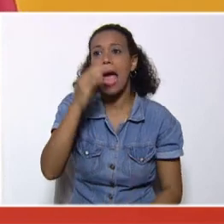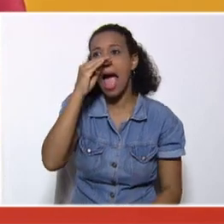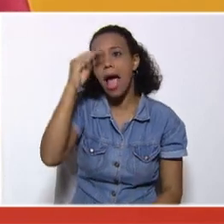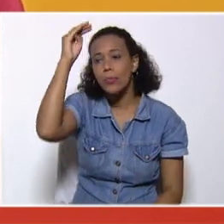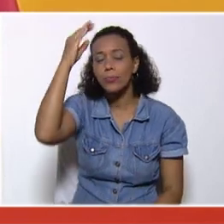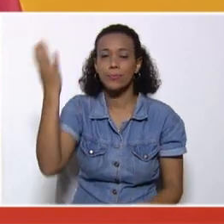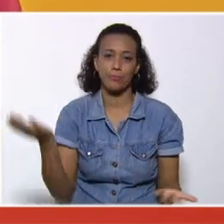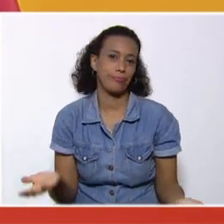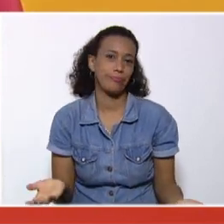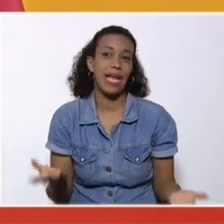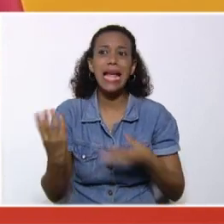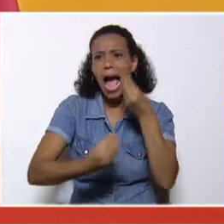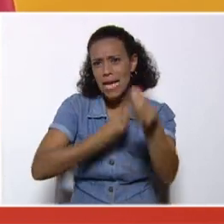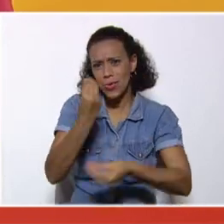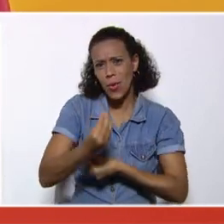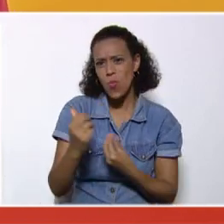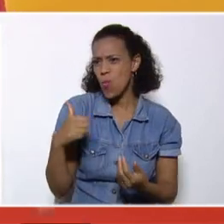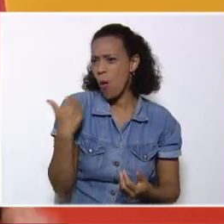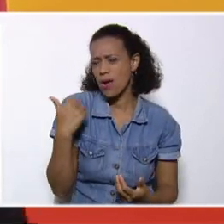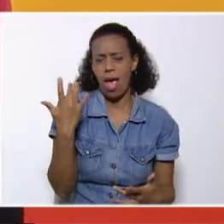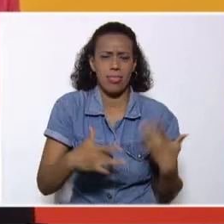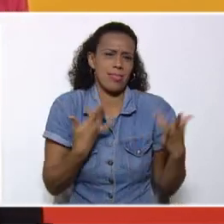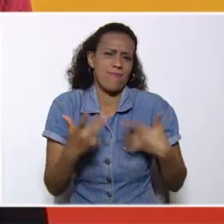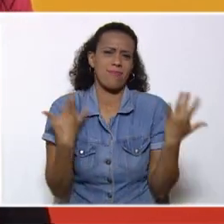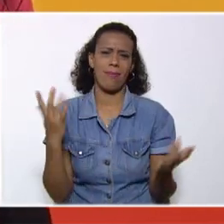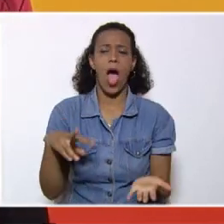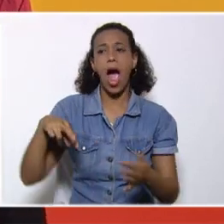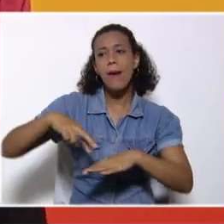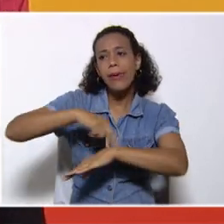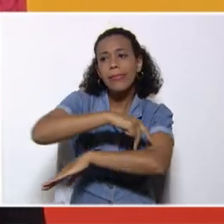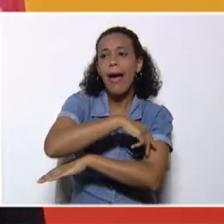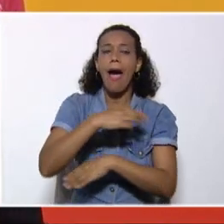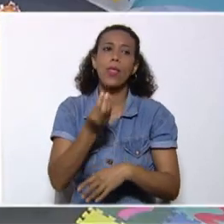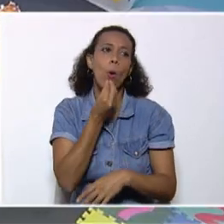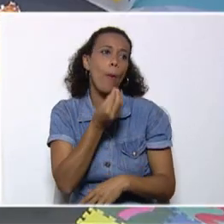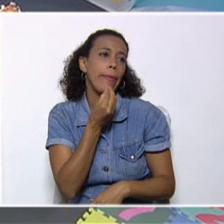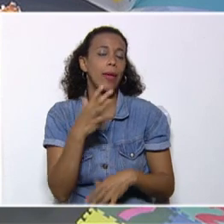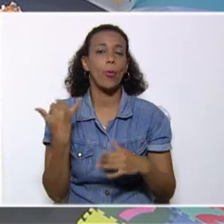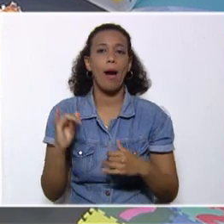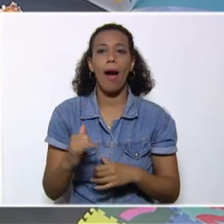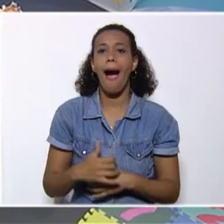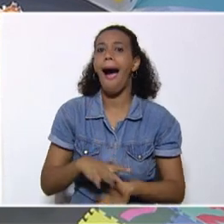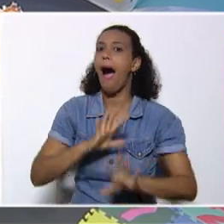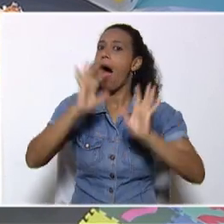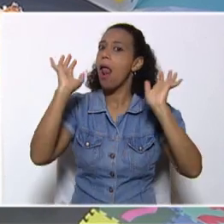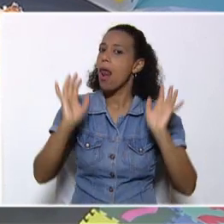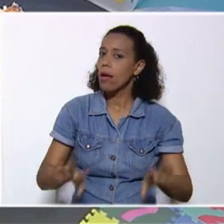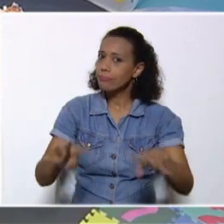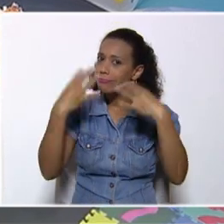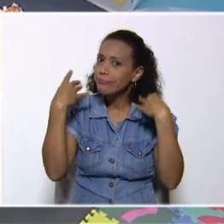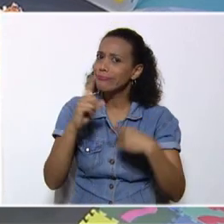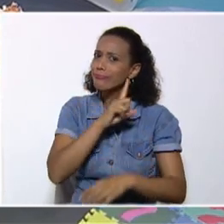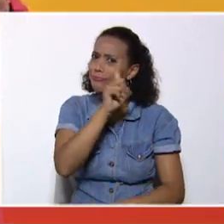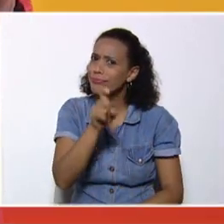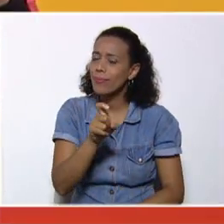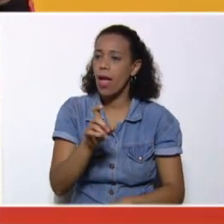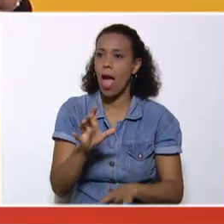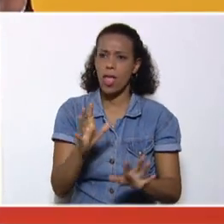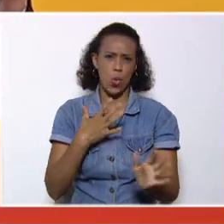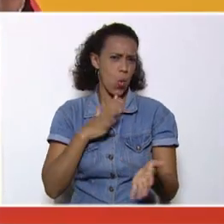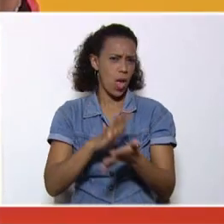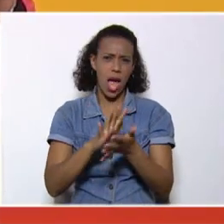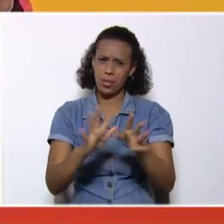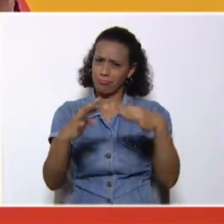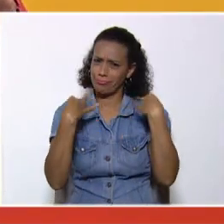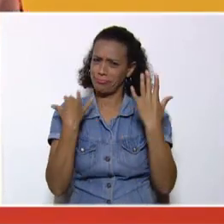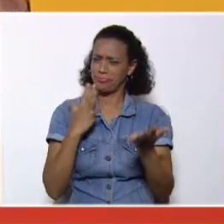de adultas que estén realizando cualquier acción. Ay, profe, ¿qué nos irá a poner a hacer? Ya vamos a ver.